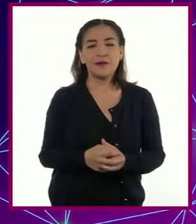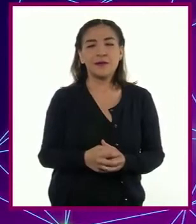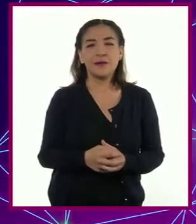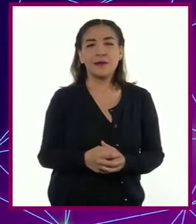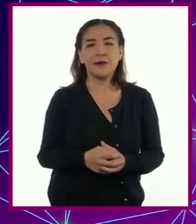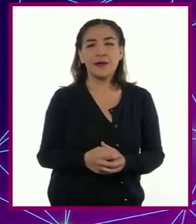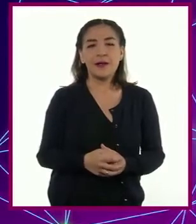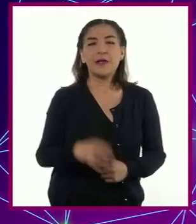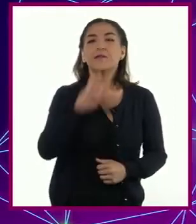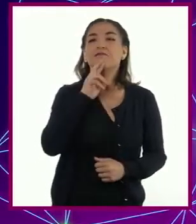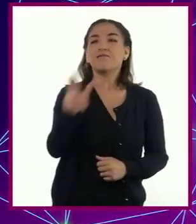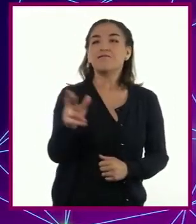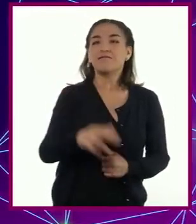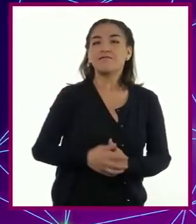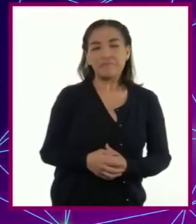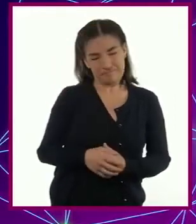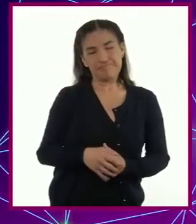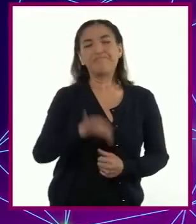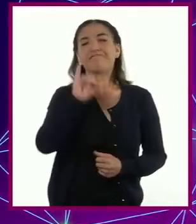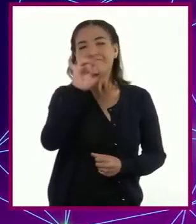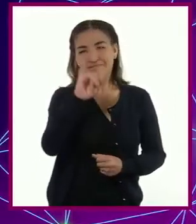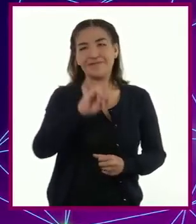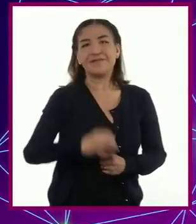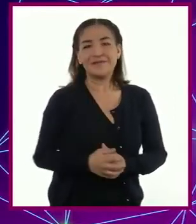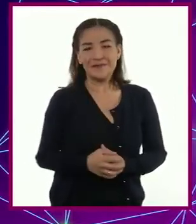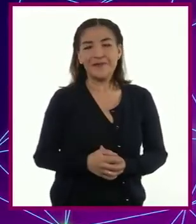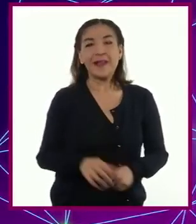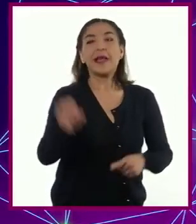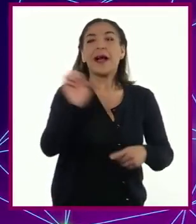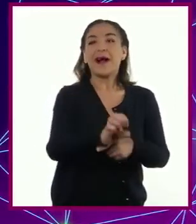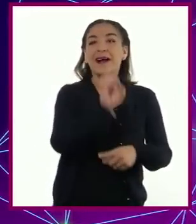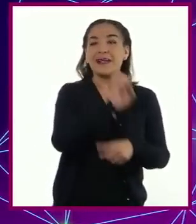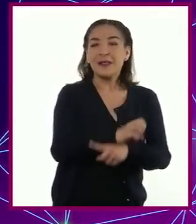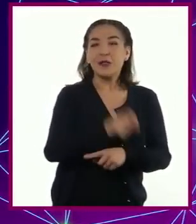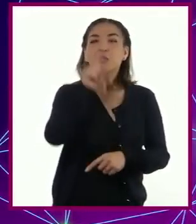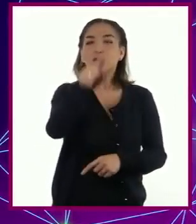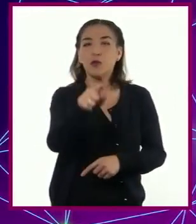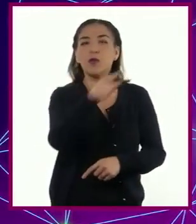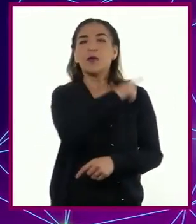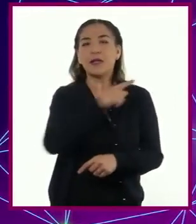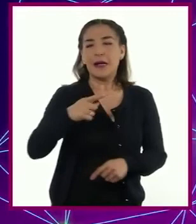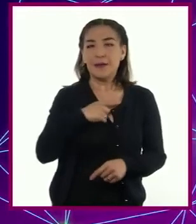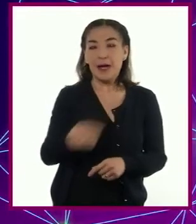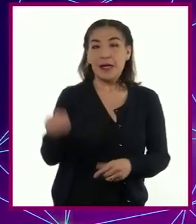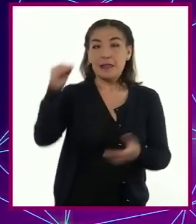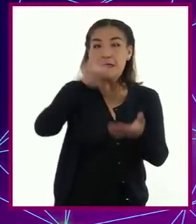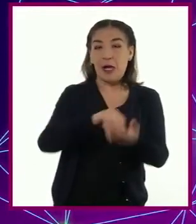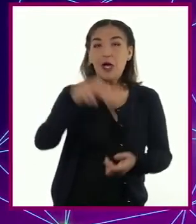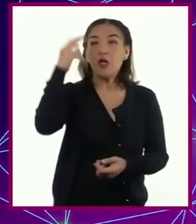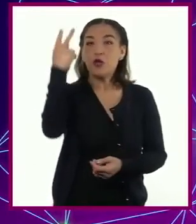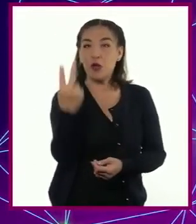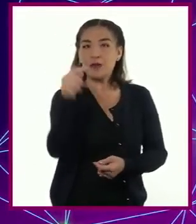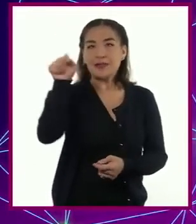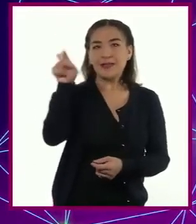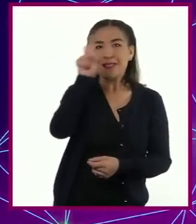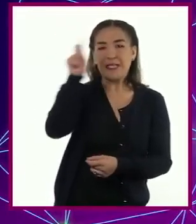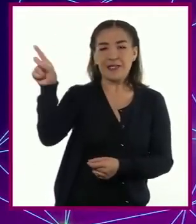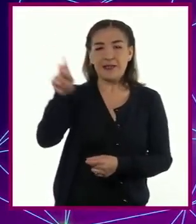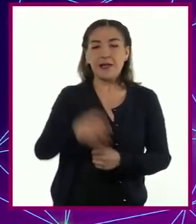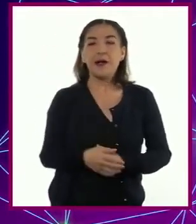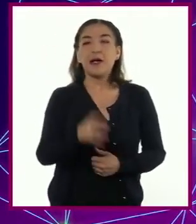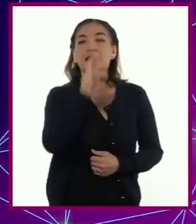La respuesta es sí. Entonces, se coloca el 2 del lado derecho y